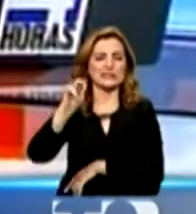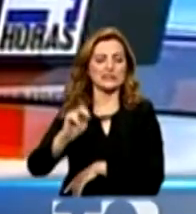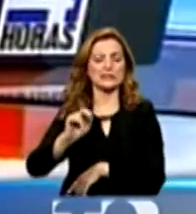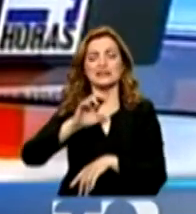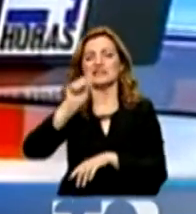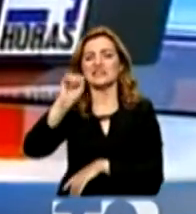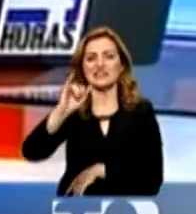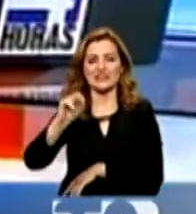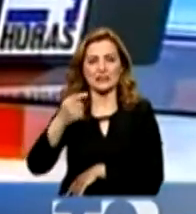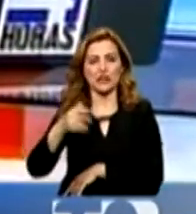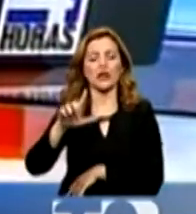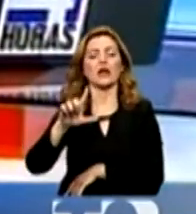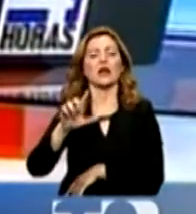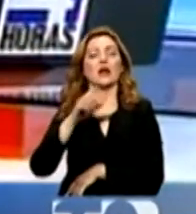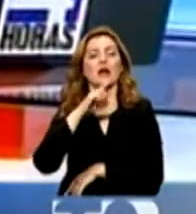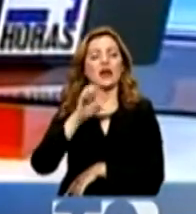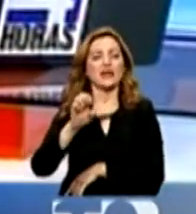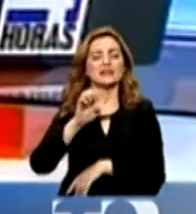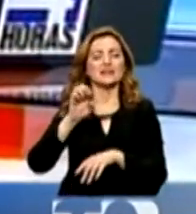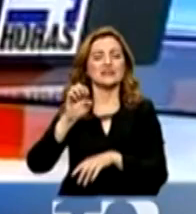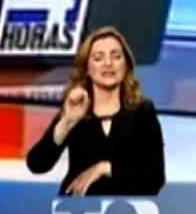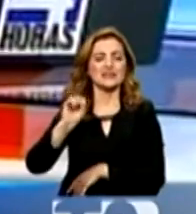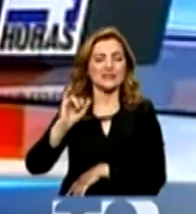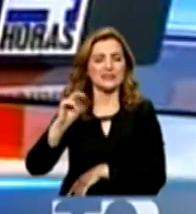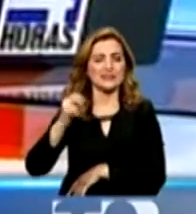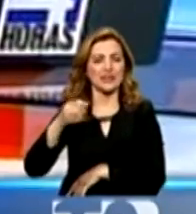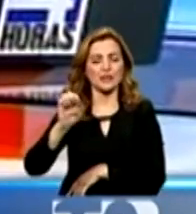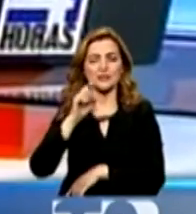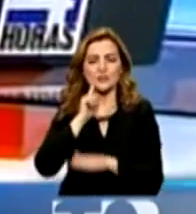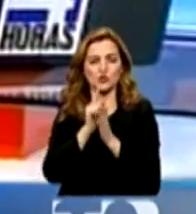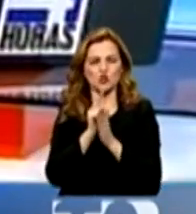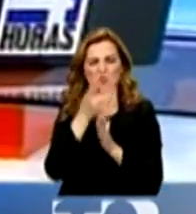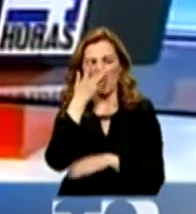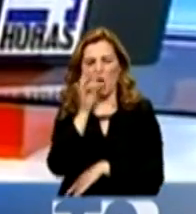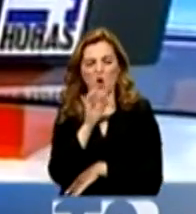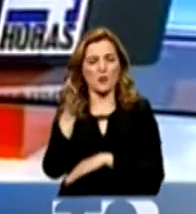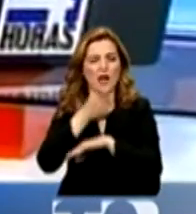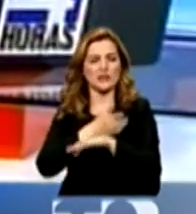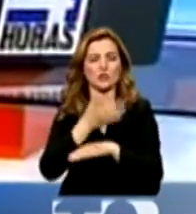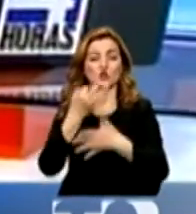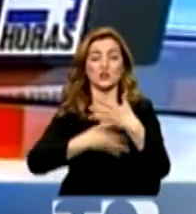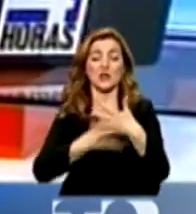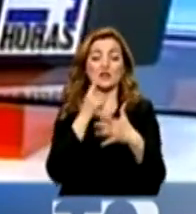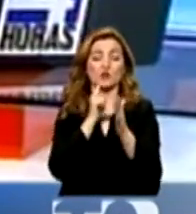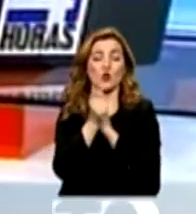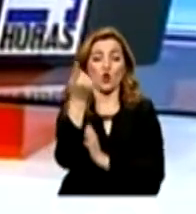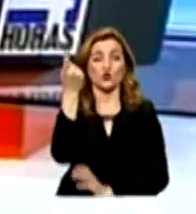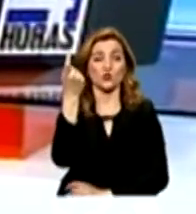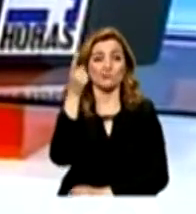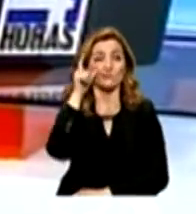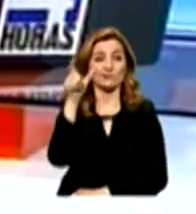por actos de odio, en total el expresidente Rafael Correa enfrenta 11 indagaciones previas en la Fiscalía.